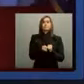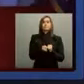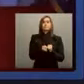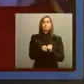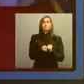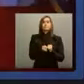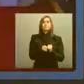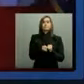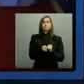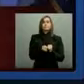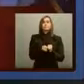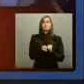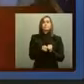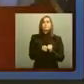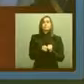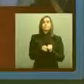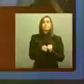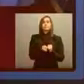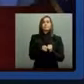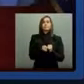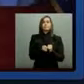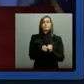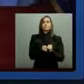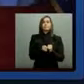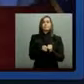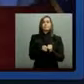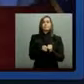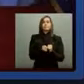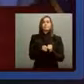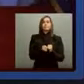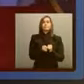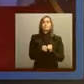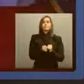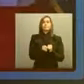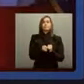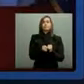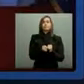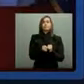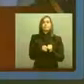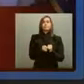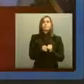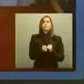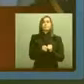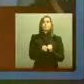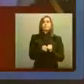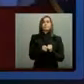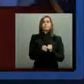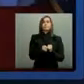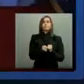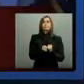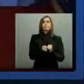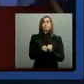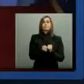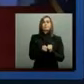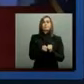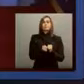tocó porque ese tema a usted no le llegó la devolución del 30%